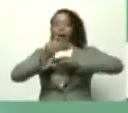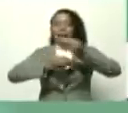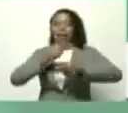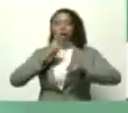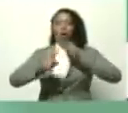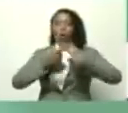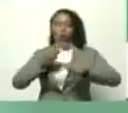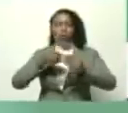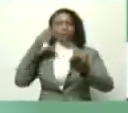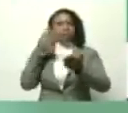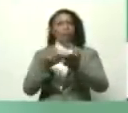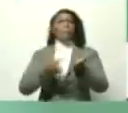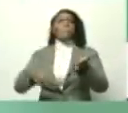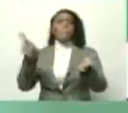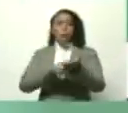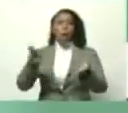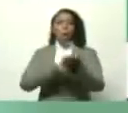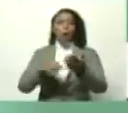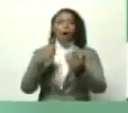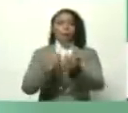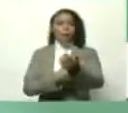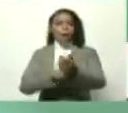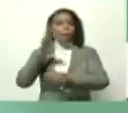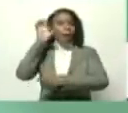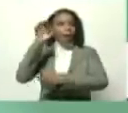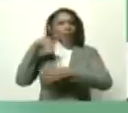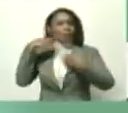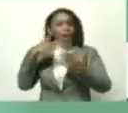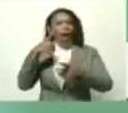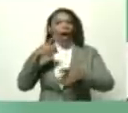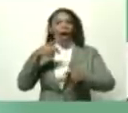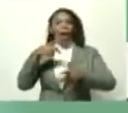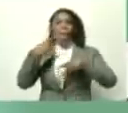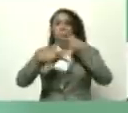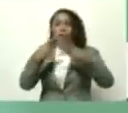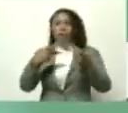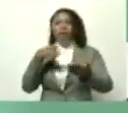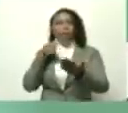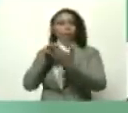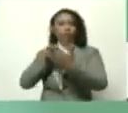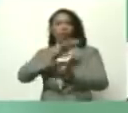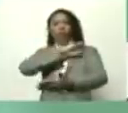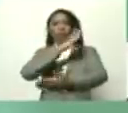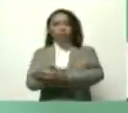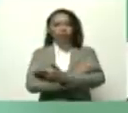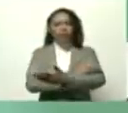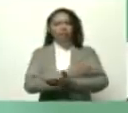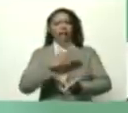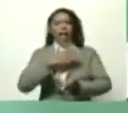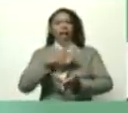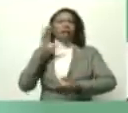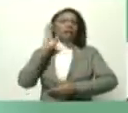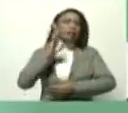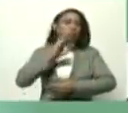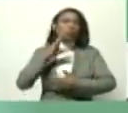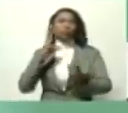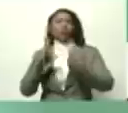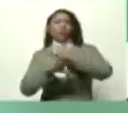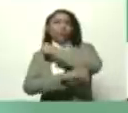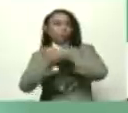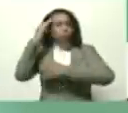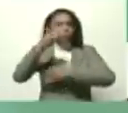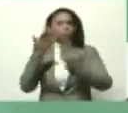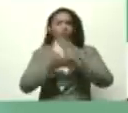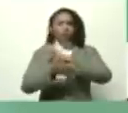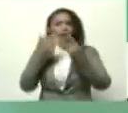muy frecuente en el hermano país, a la parapolítica, a fuerzas paramilitares, al narcotráfico que